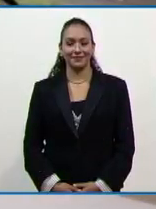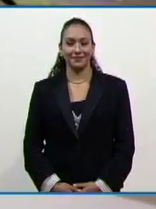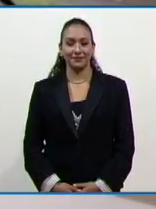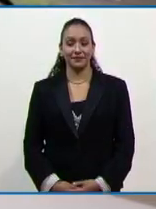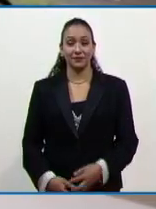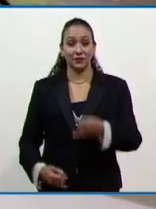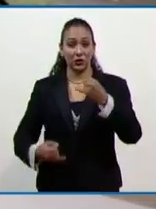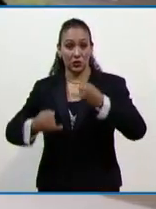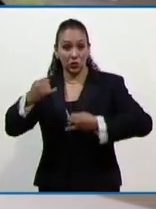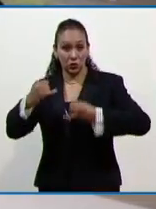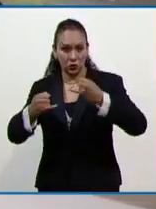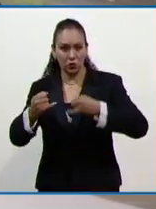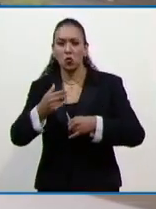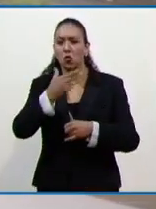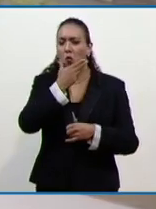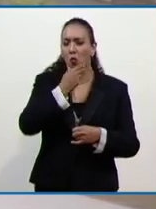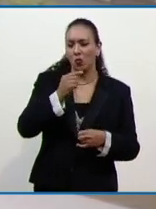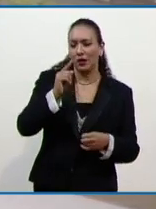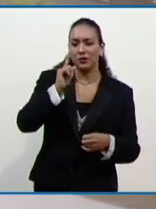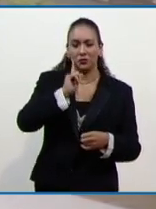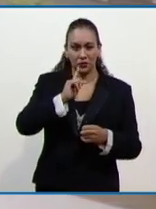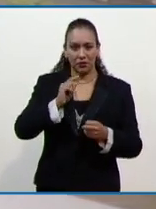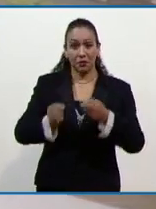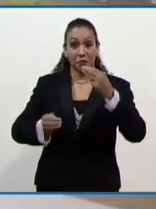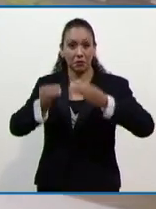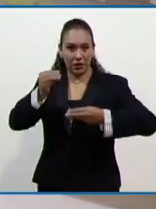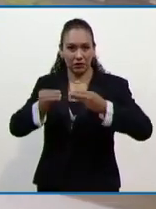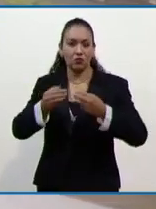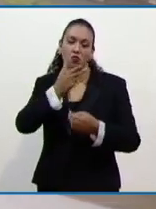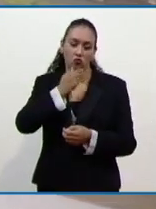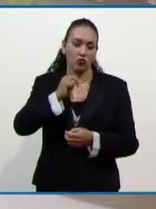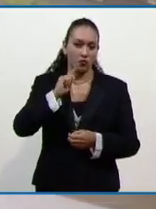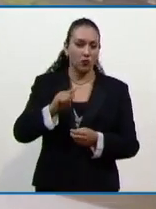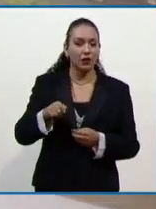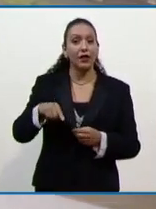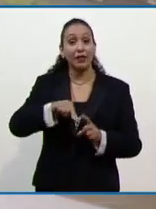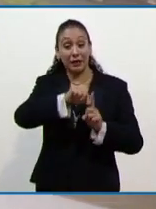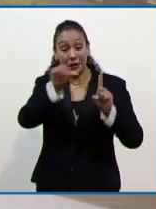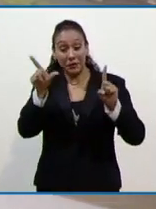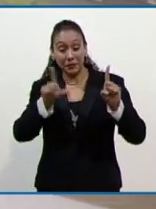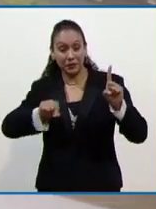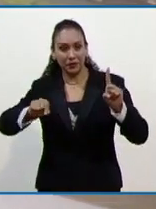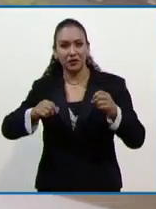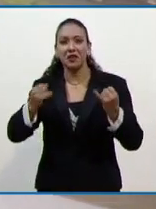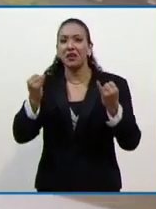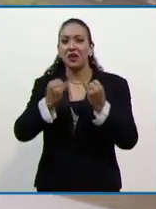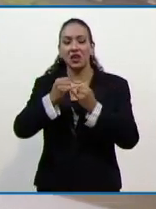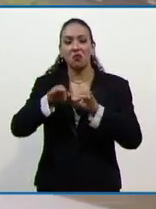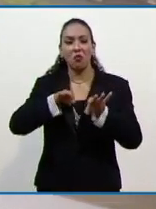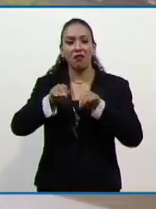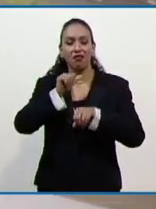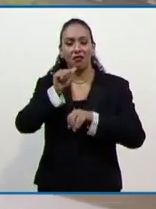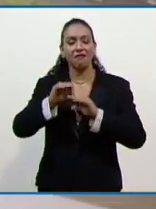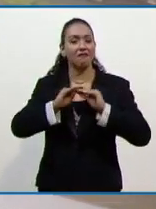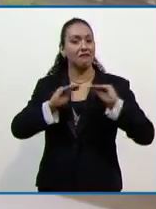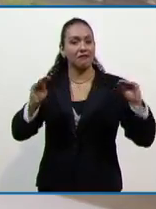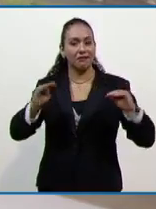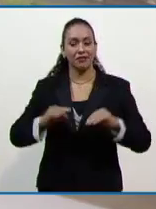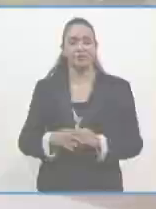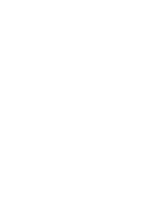Juezas, jueces, magistradas y magistrados de todo el país también se declararon en paro de labores en rechazo a dicha reforma.